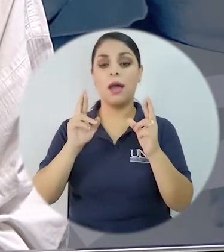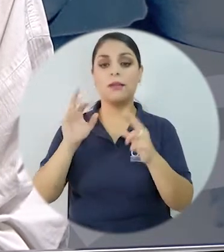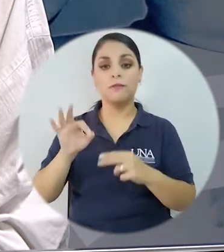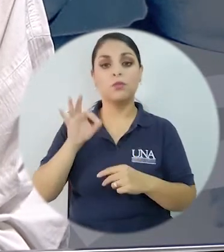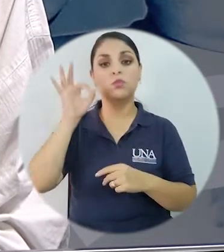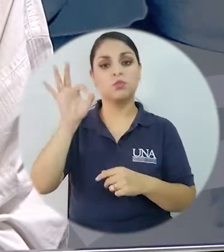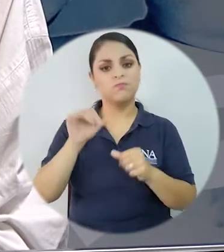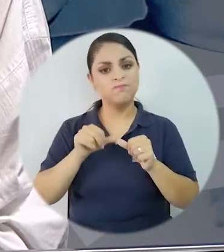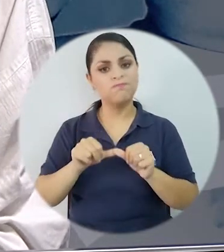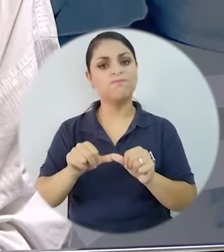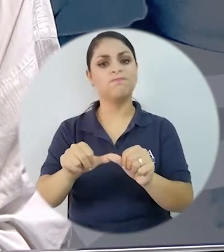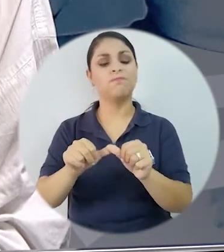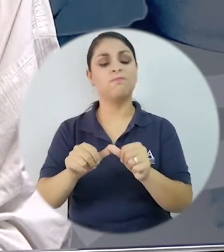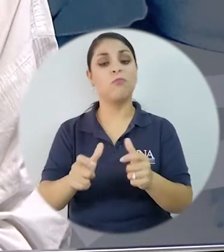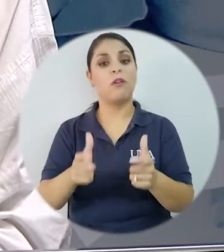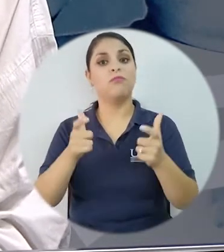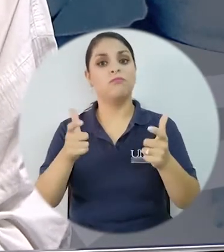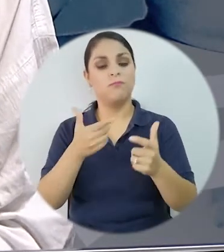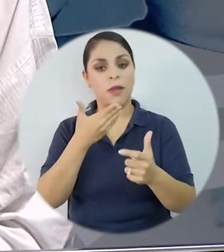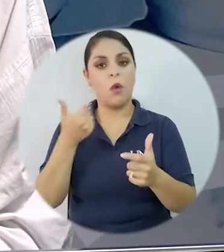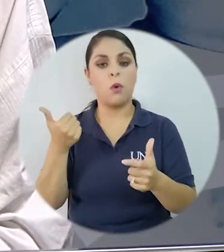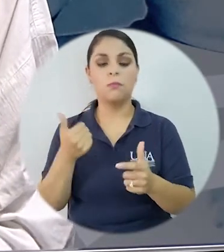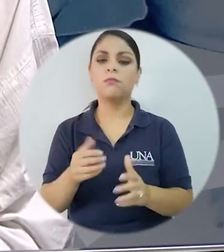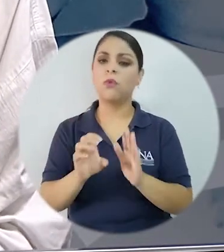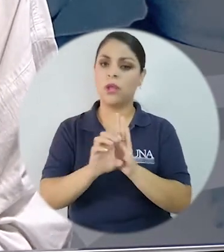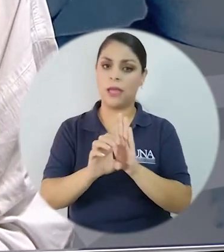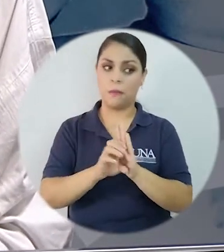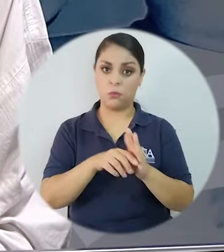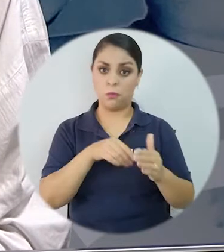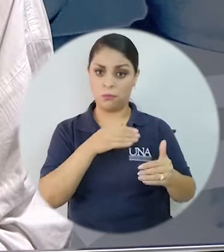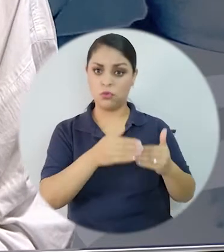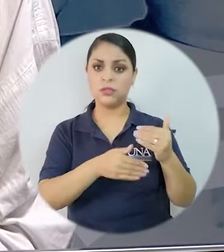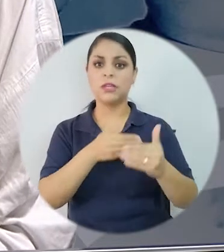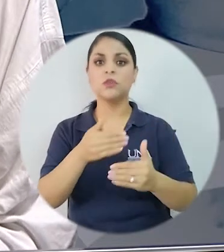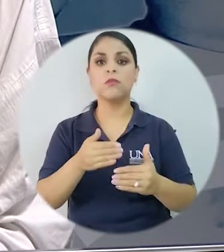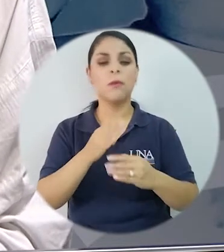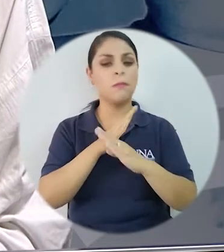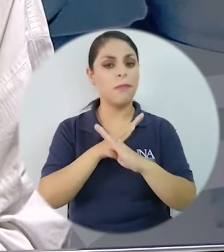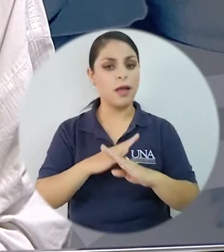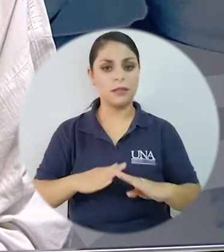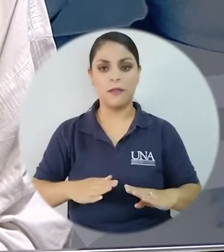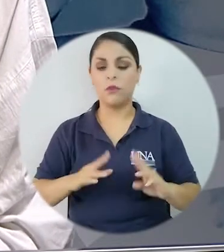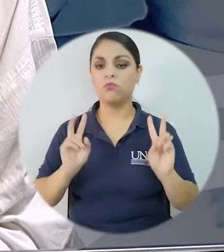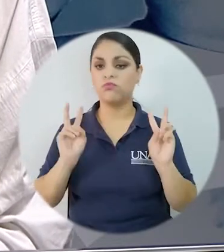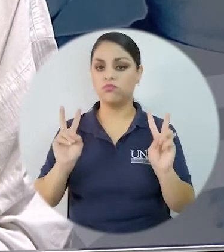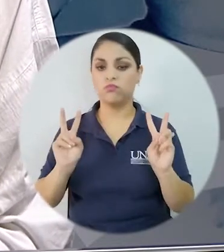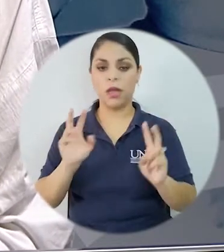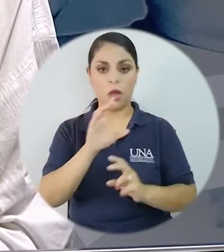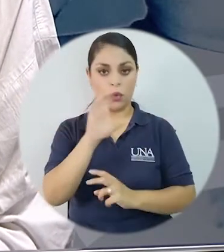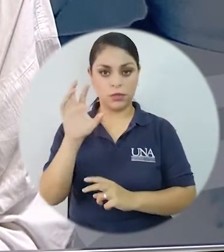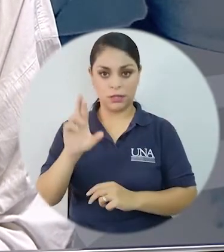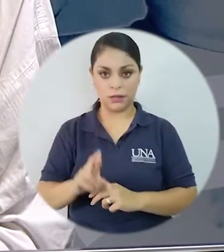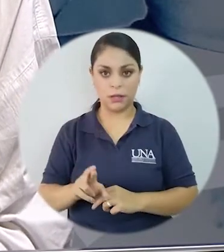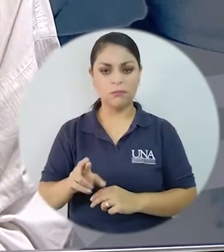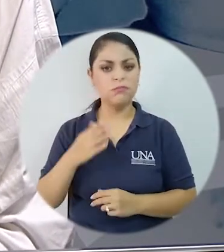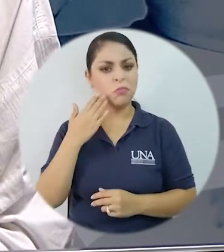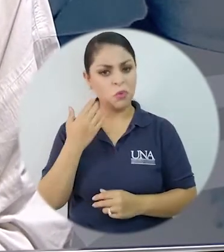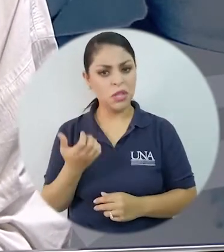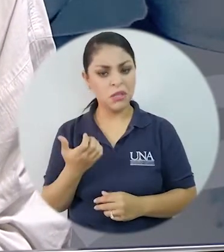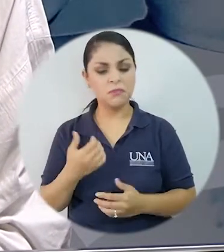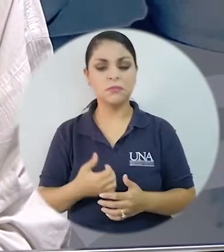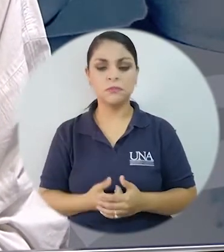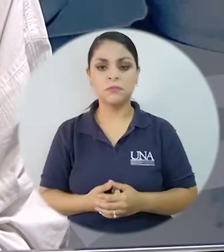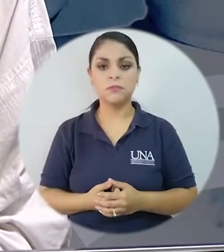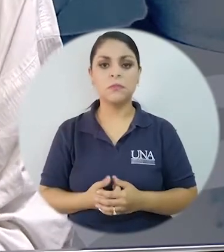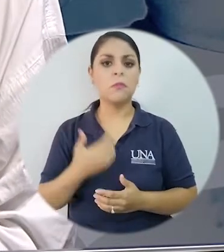proyectamos también hacia el futuro, enriqueciéndolo. Por ejemplo, el proceso fue más pacífico en Costa Rica. Se debe a